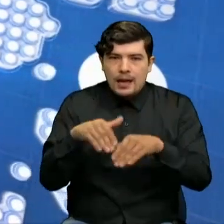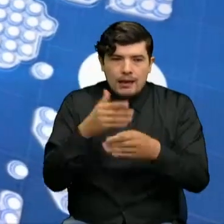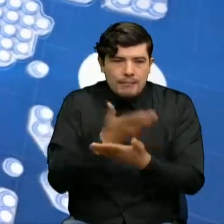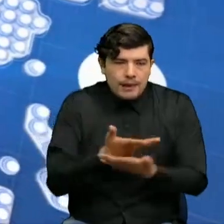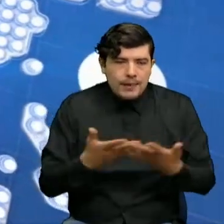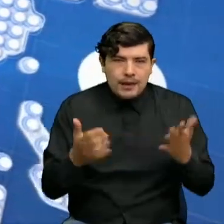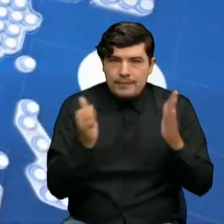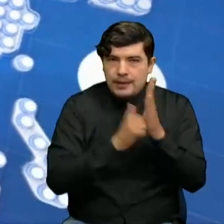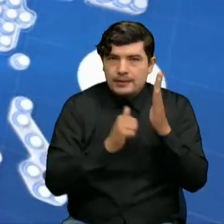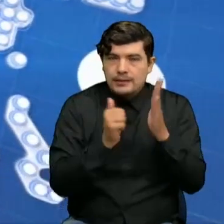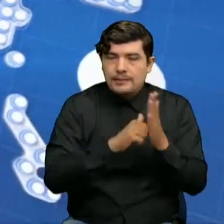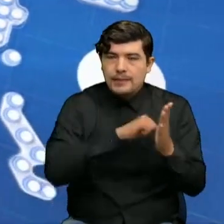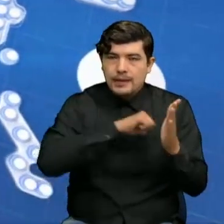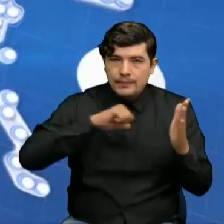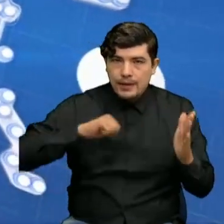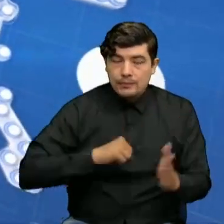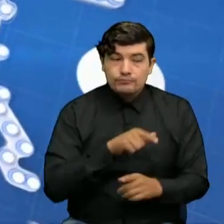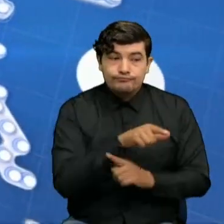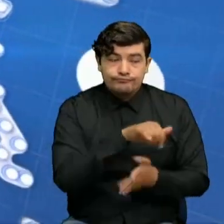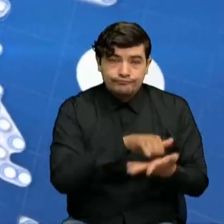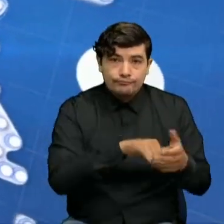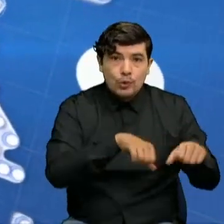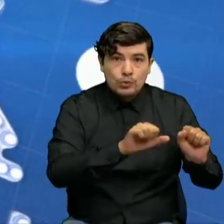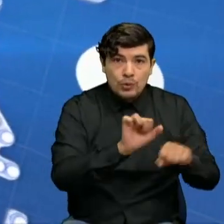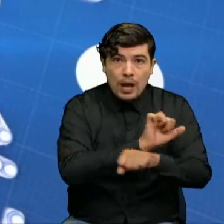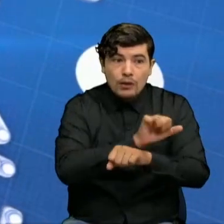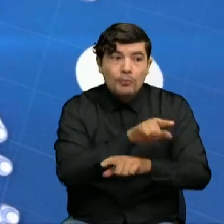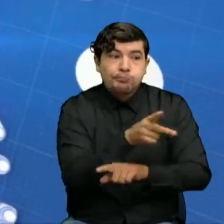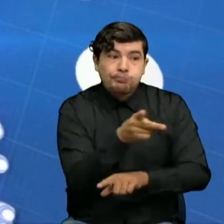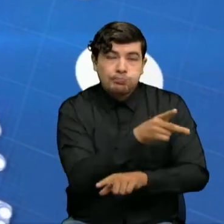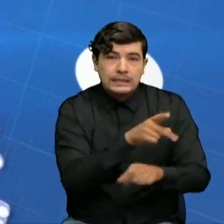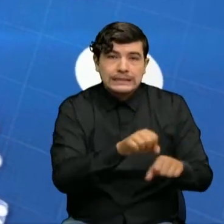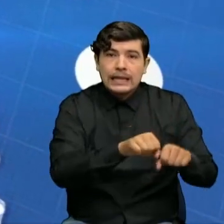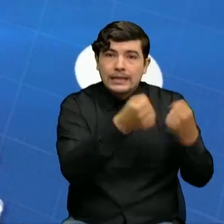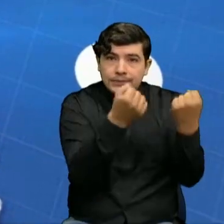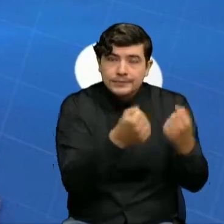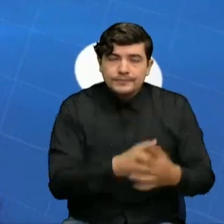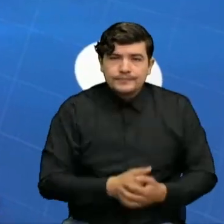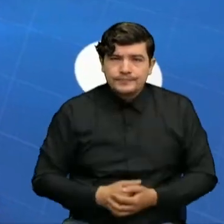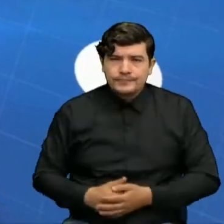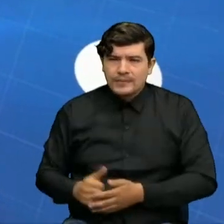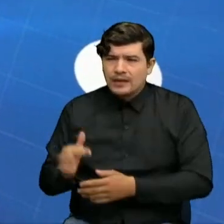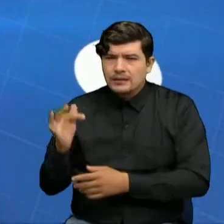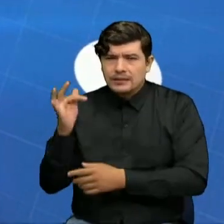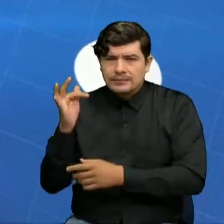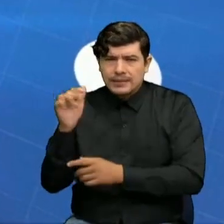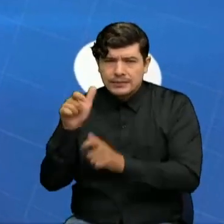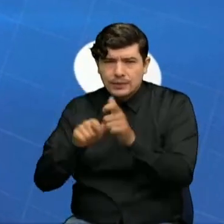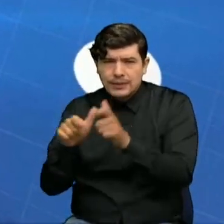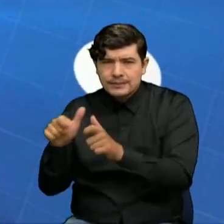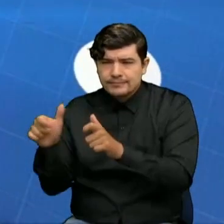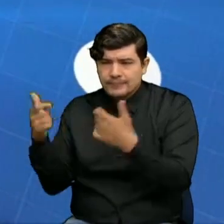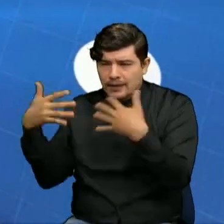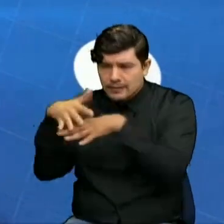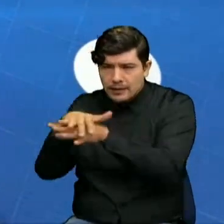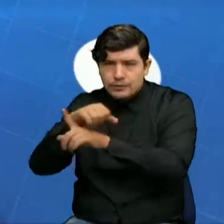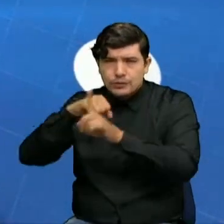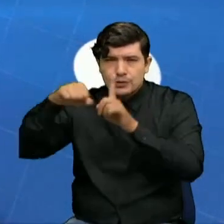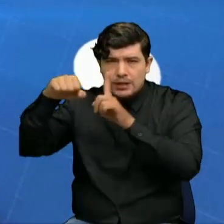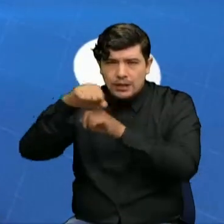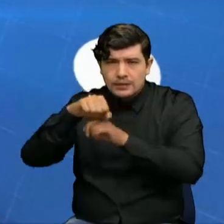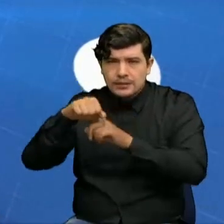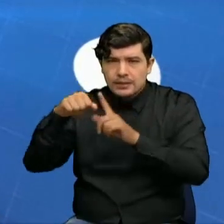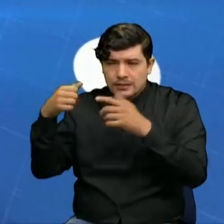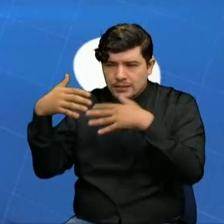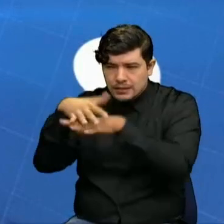particular fueron vandalizados, así lo dijeron las autoridades. Según testimonios en redes sociales, la fuerza pública habría interrumpido